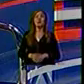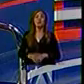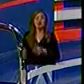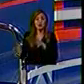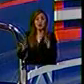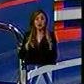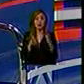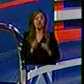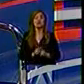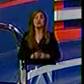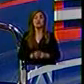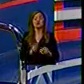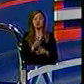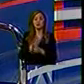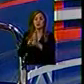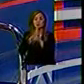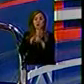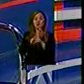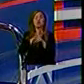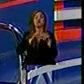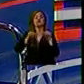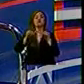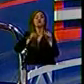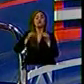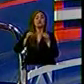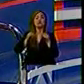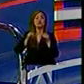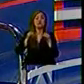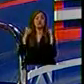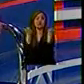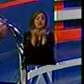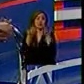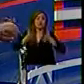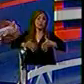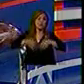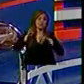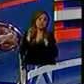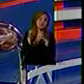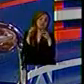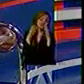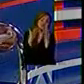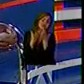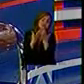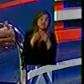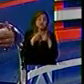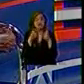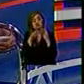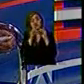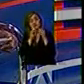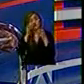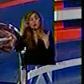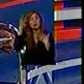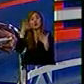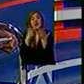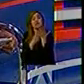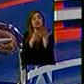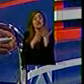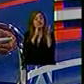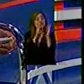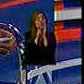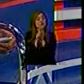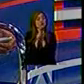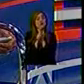El Consejo de la Administración Legislativa dio luz verde para que se cree una comisión multipartidista que analice la denuncia presentada